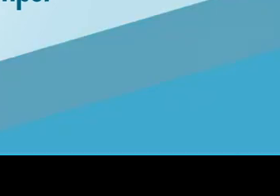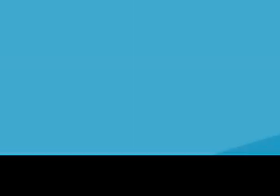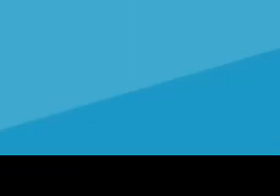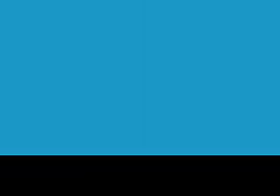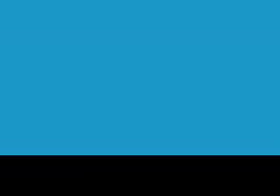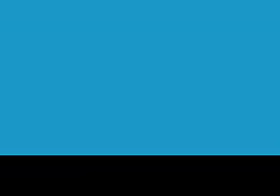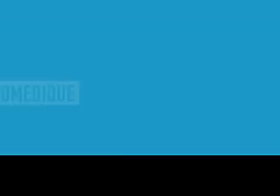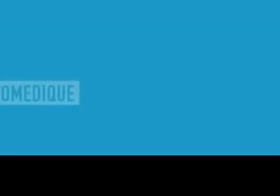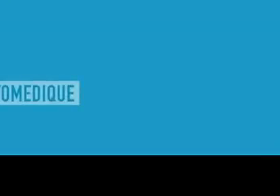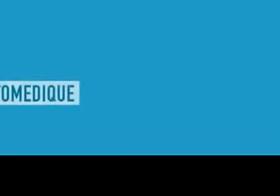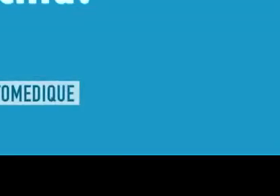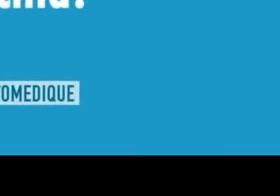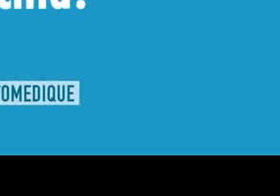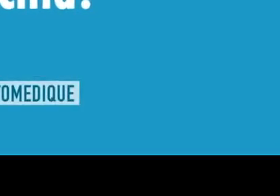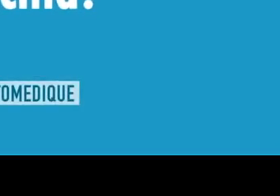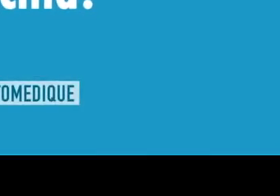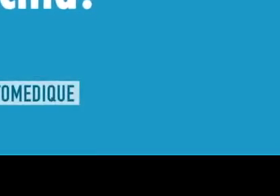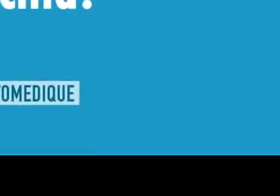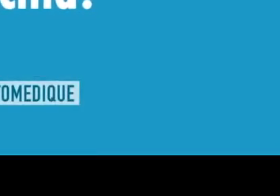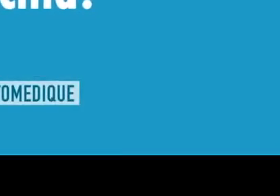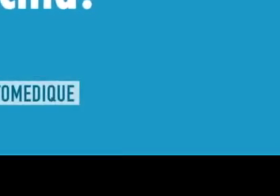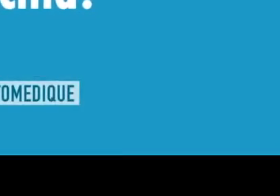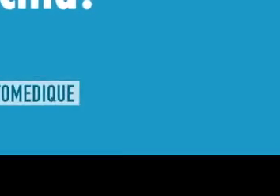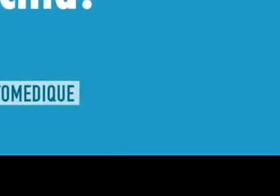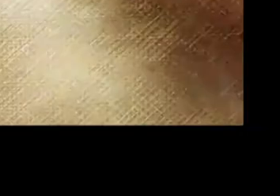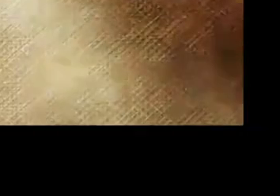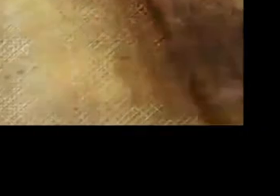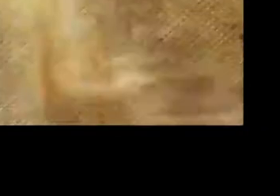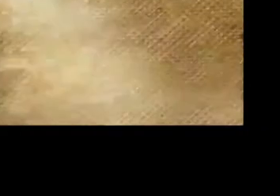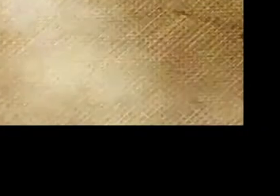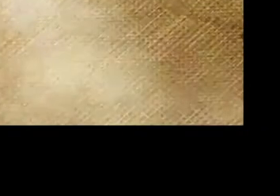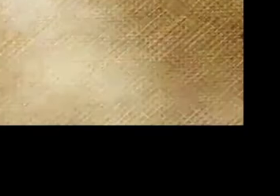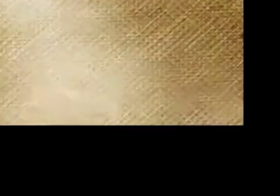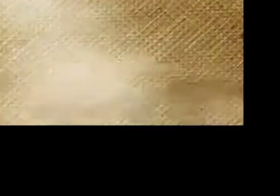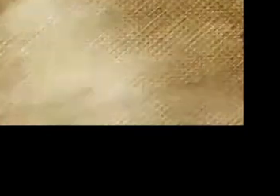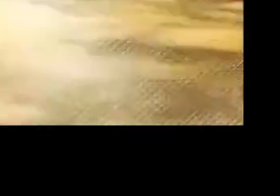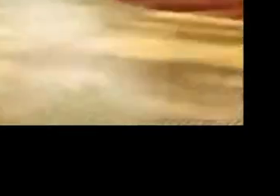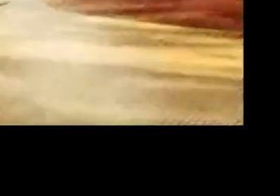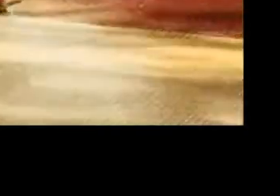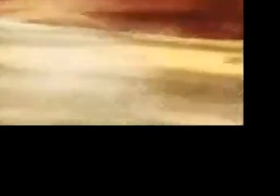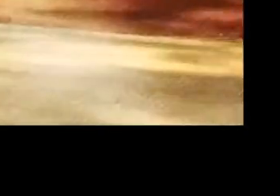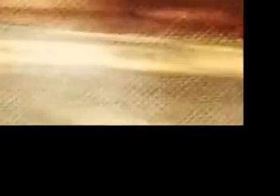a tiempo. Prevenir es la mejor medicina.